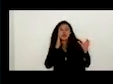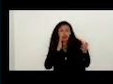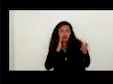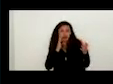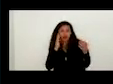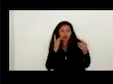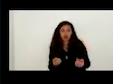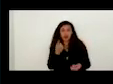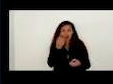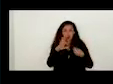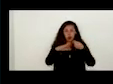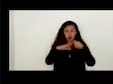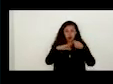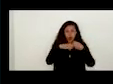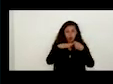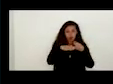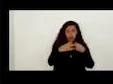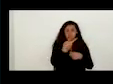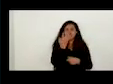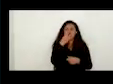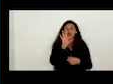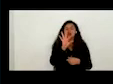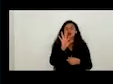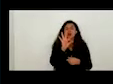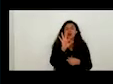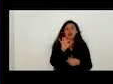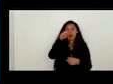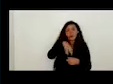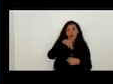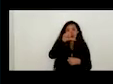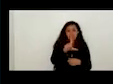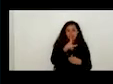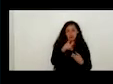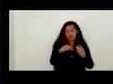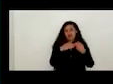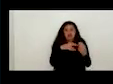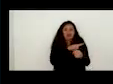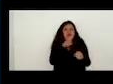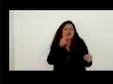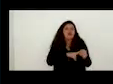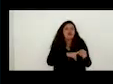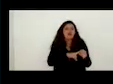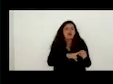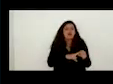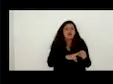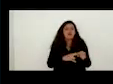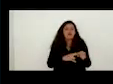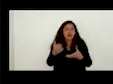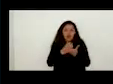taza de 240 mililitros, una taza común y corriente donde servimos el café o el té,